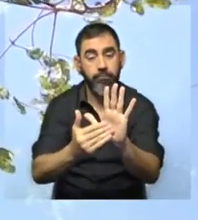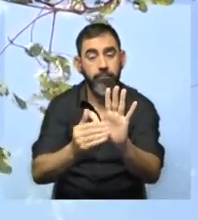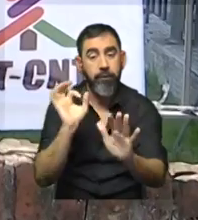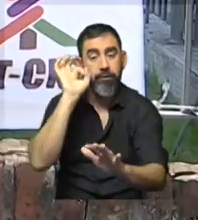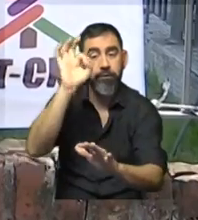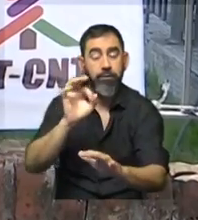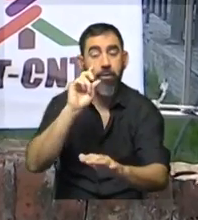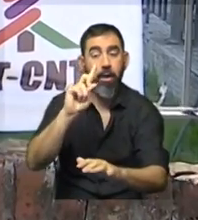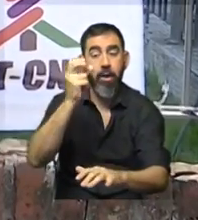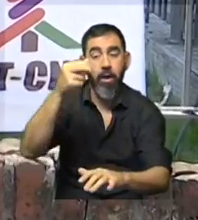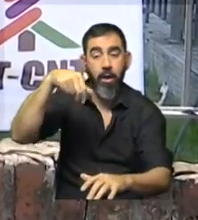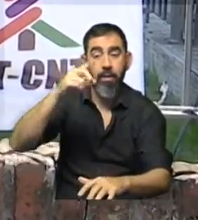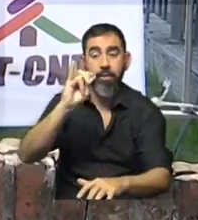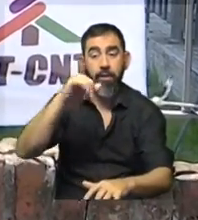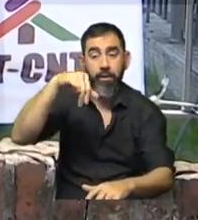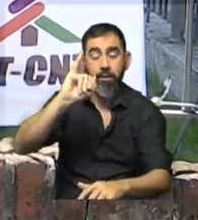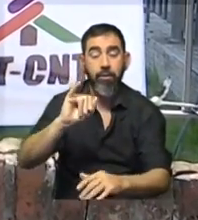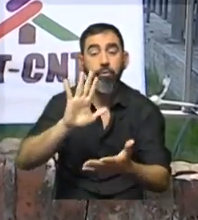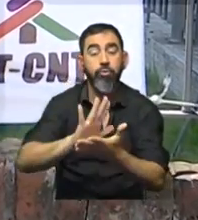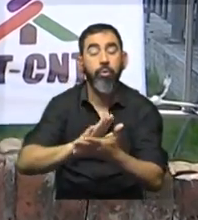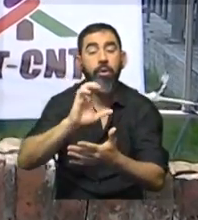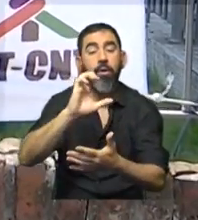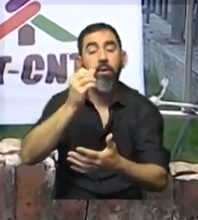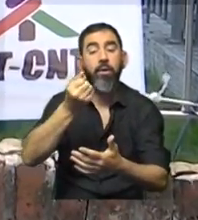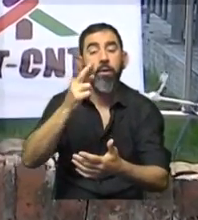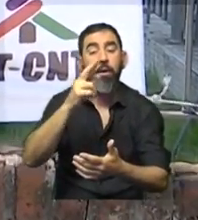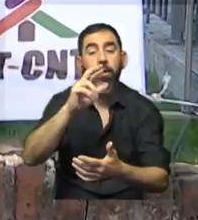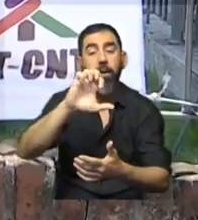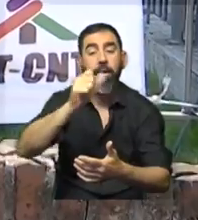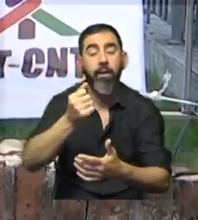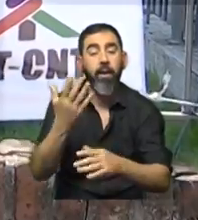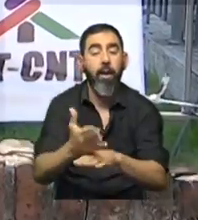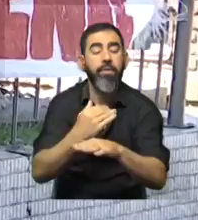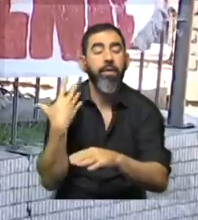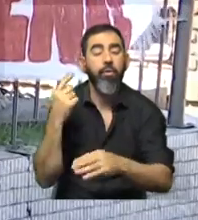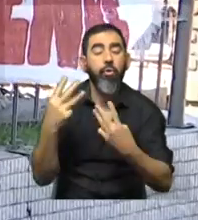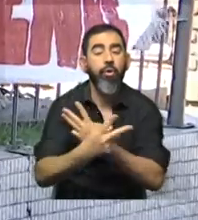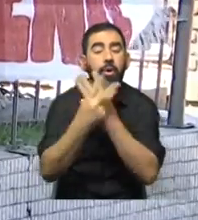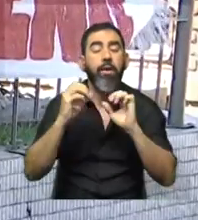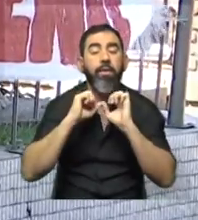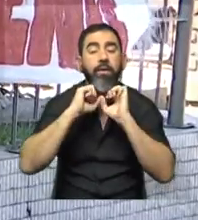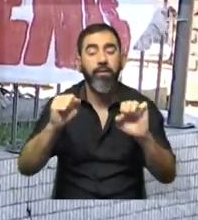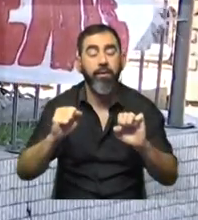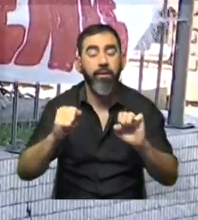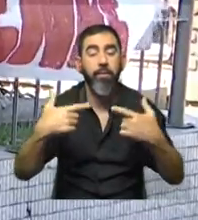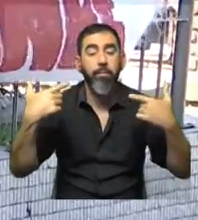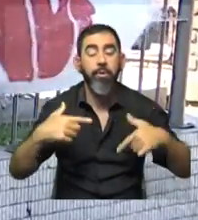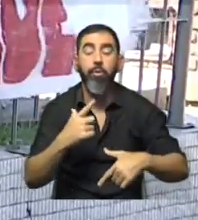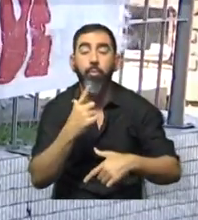senador Jorge Gandini, con respecto a la actuación de Charles Carrera cuando era director... Director General de Secretaría del Ministerio del Interior.